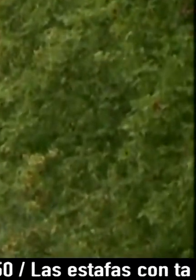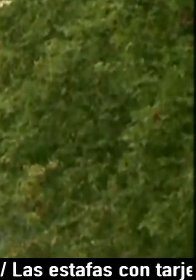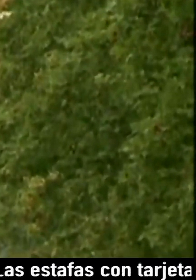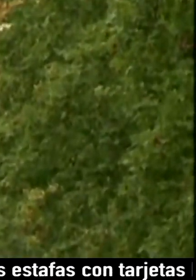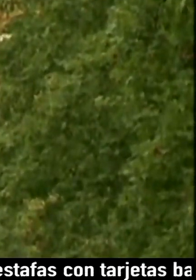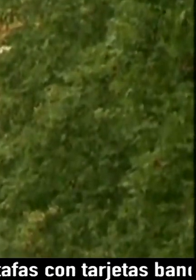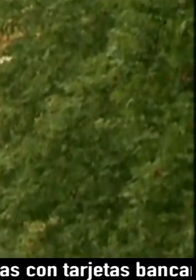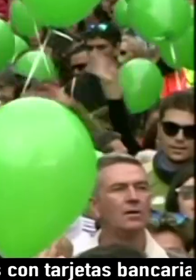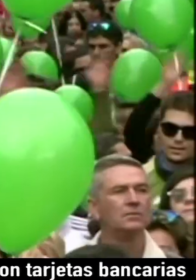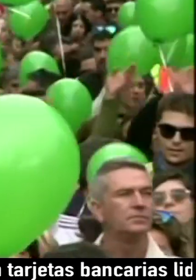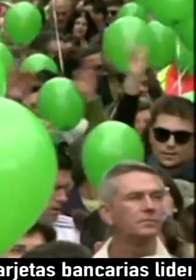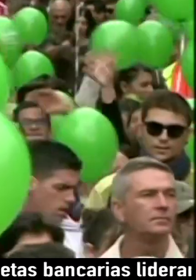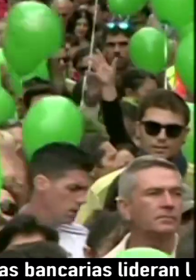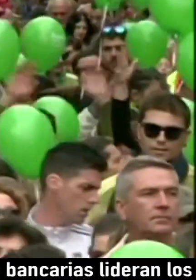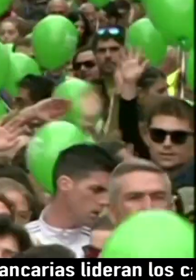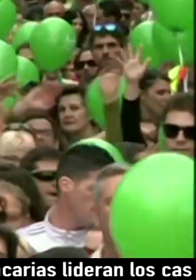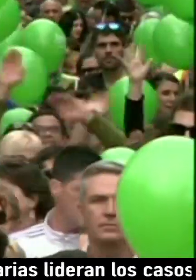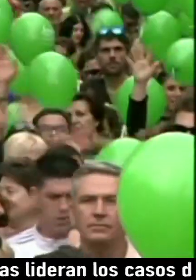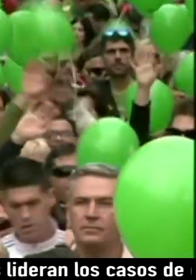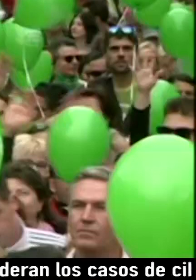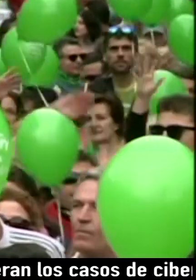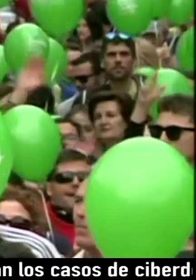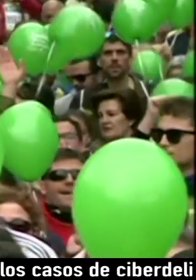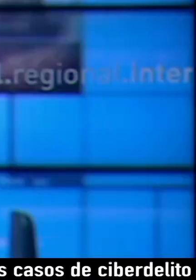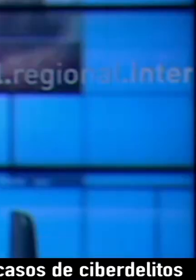vuelto a demostrar que la marea verde no defrauda.